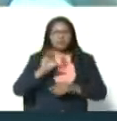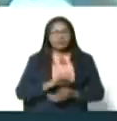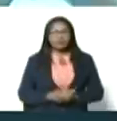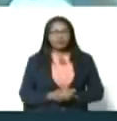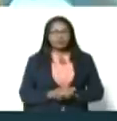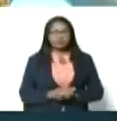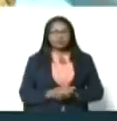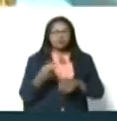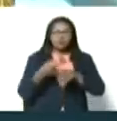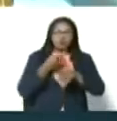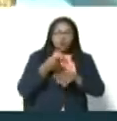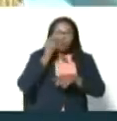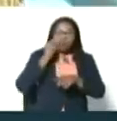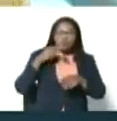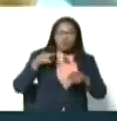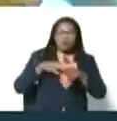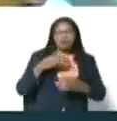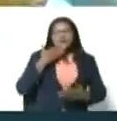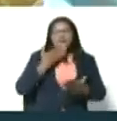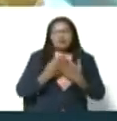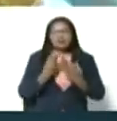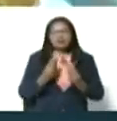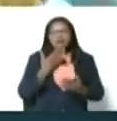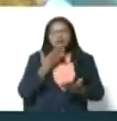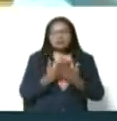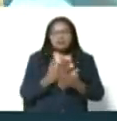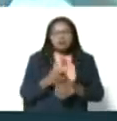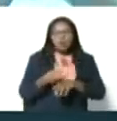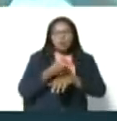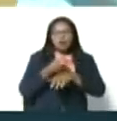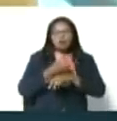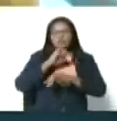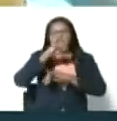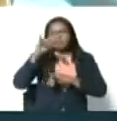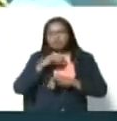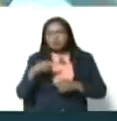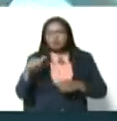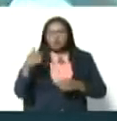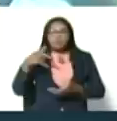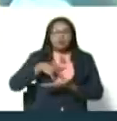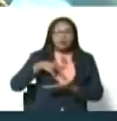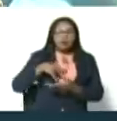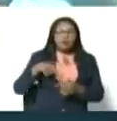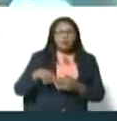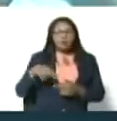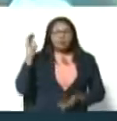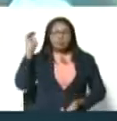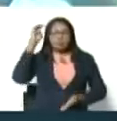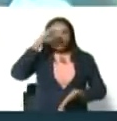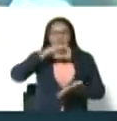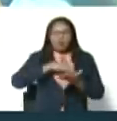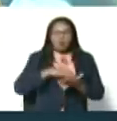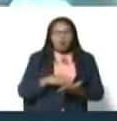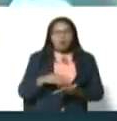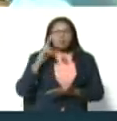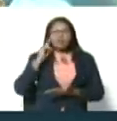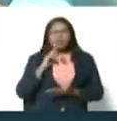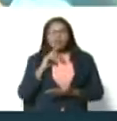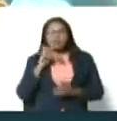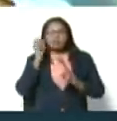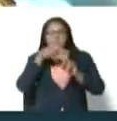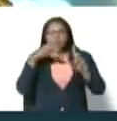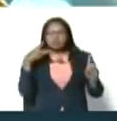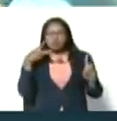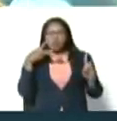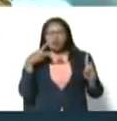Los gobernadores me agradecen. Ayer me agradeció el gobernador del Zulia, de Carabobo, de Aragua, de Bolívar, de Amazonas,